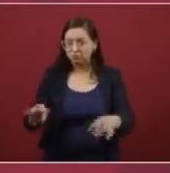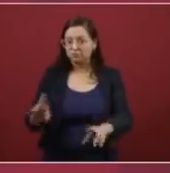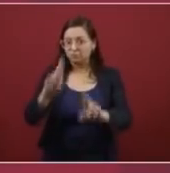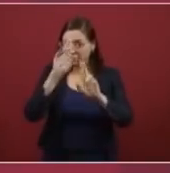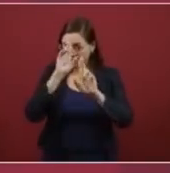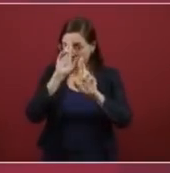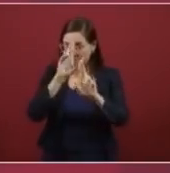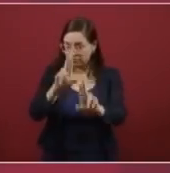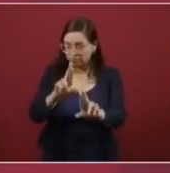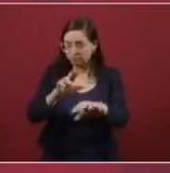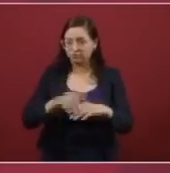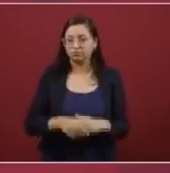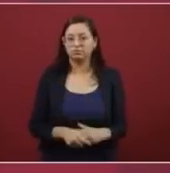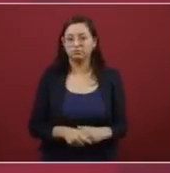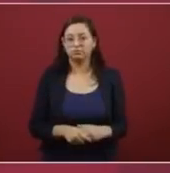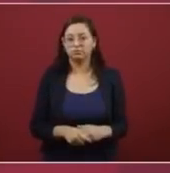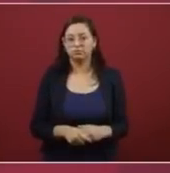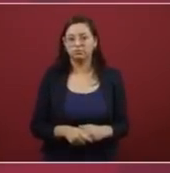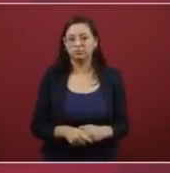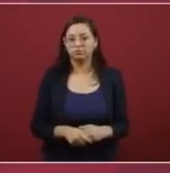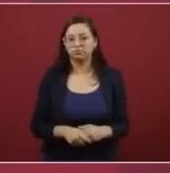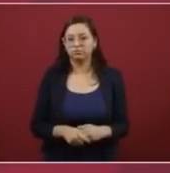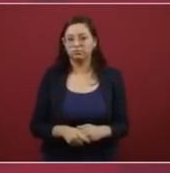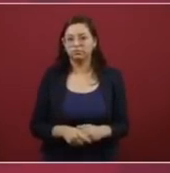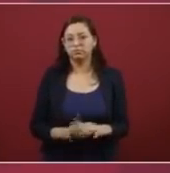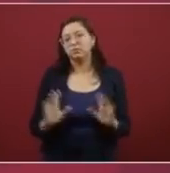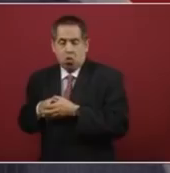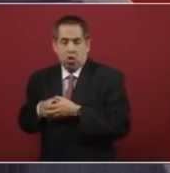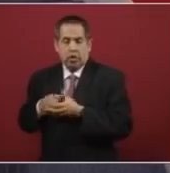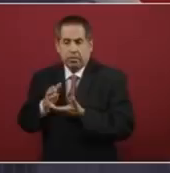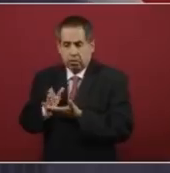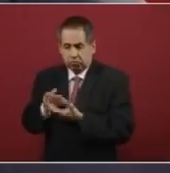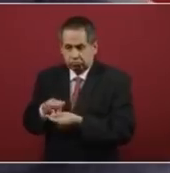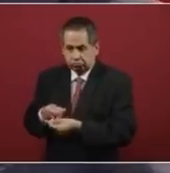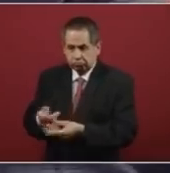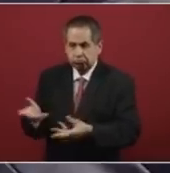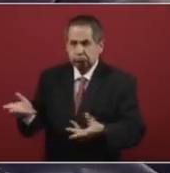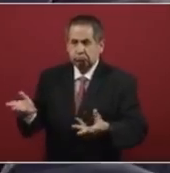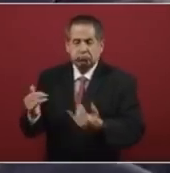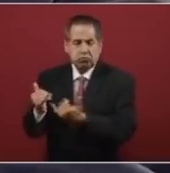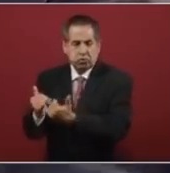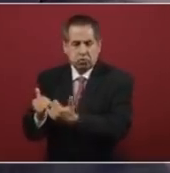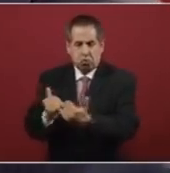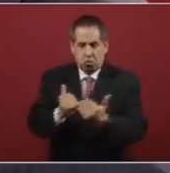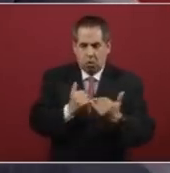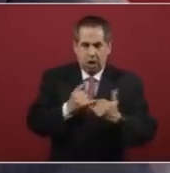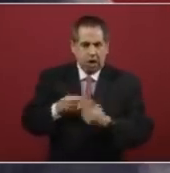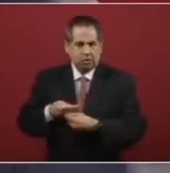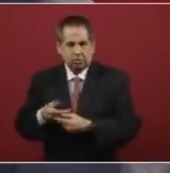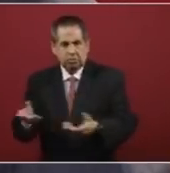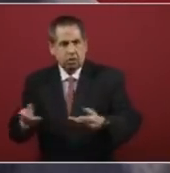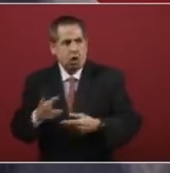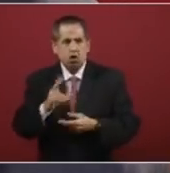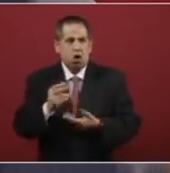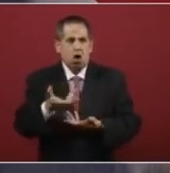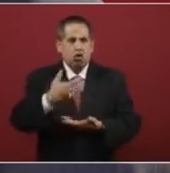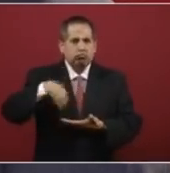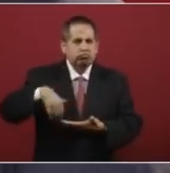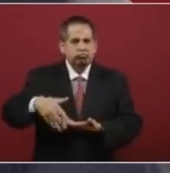que sigan los mismos procedimientos. No se trata nada más de acumular